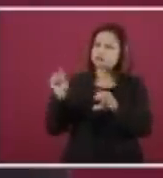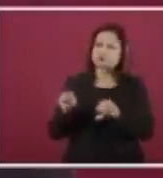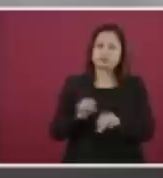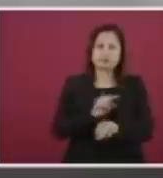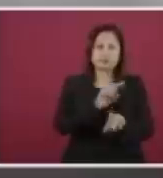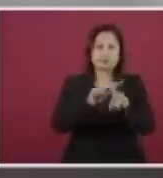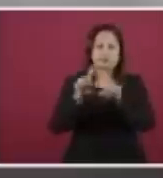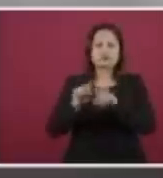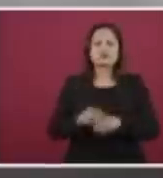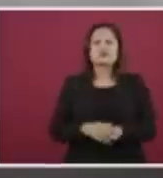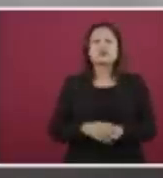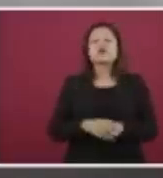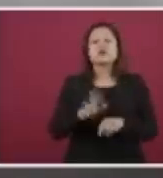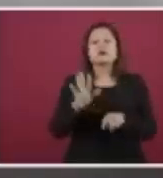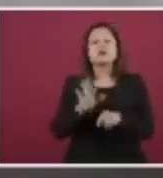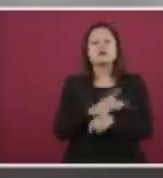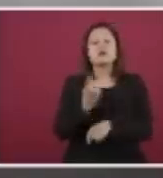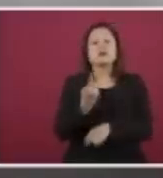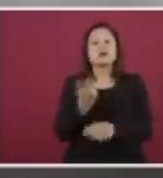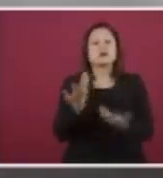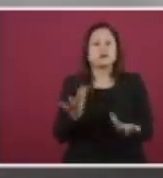es notorio de que existen